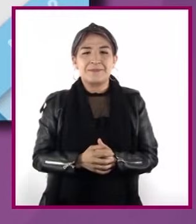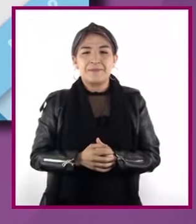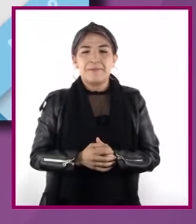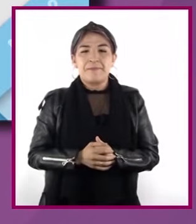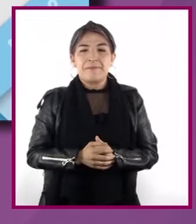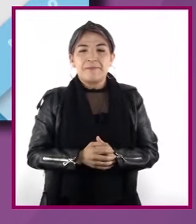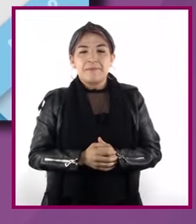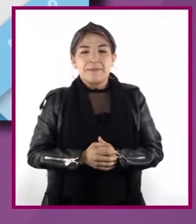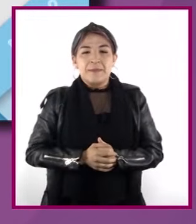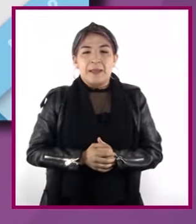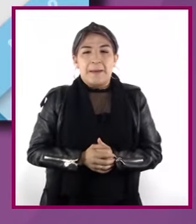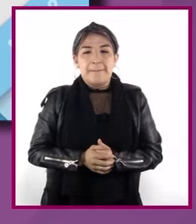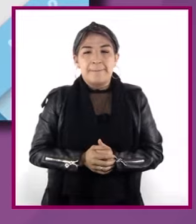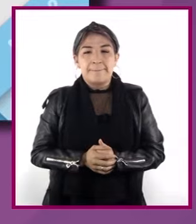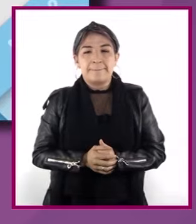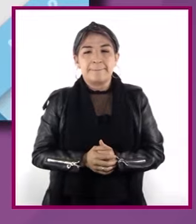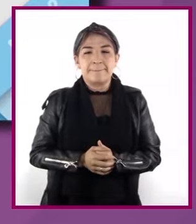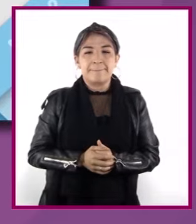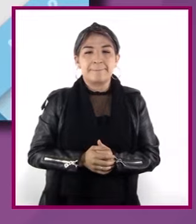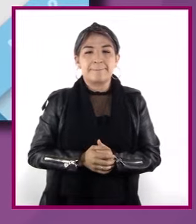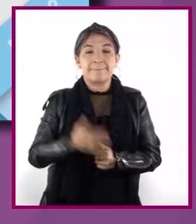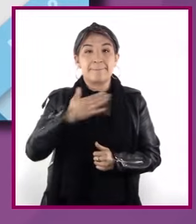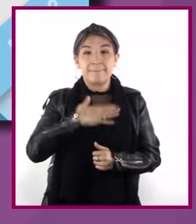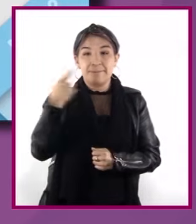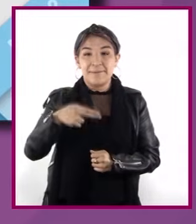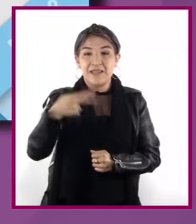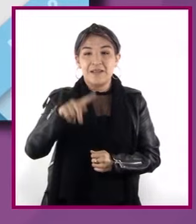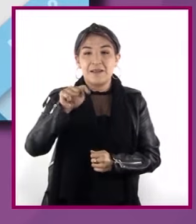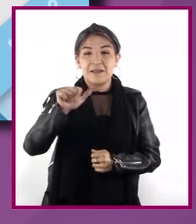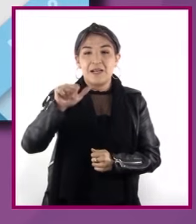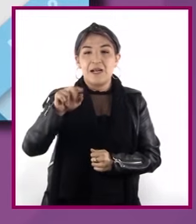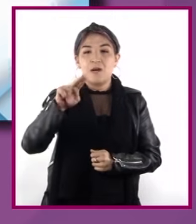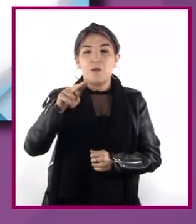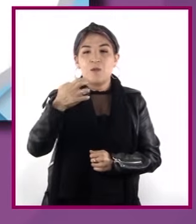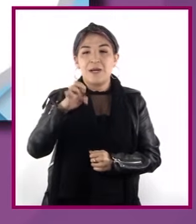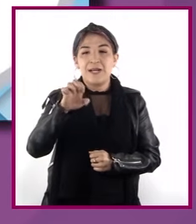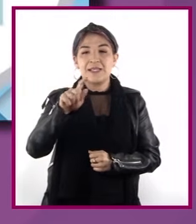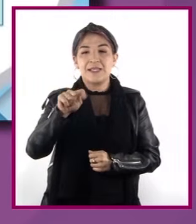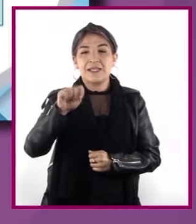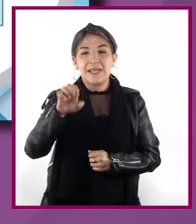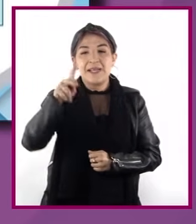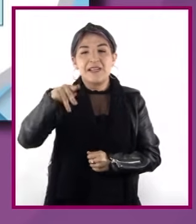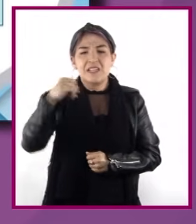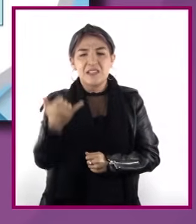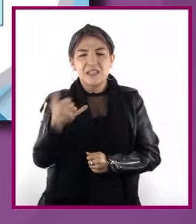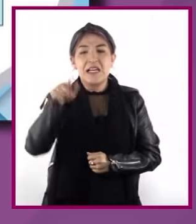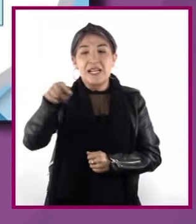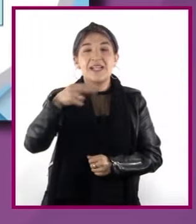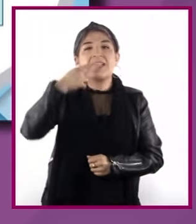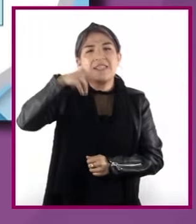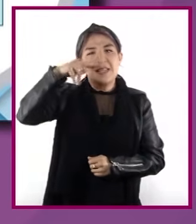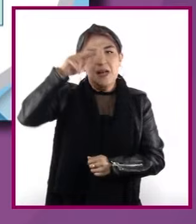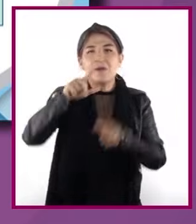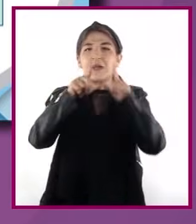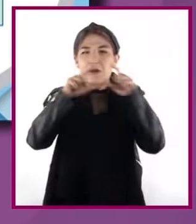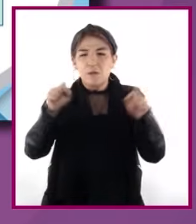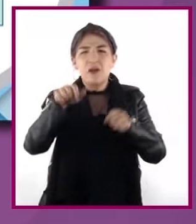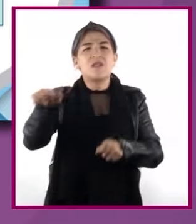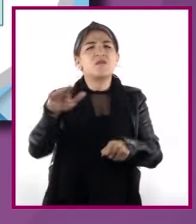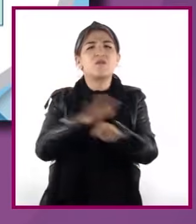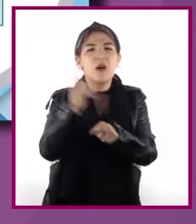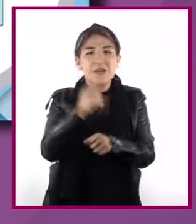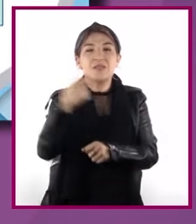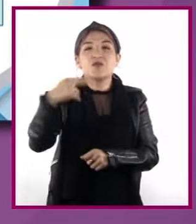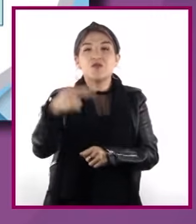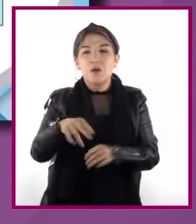Me llamo Tlahuetequi, que en náhuatl significa relámpago. Me dieron este nombre porque los relámpagos son una forma